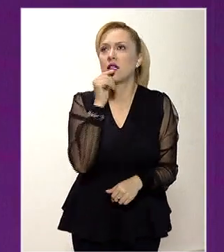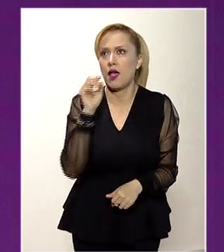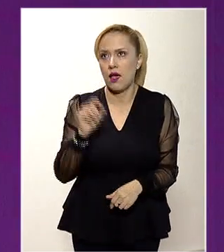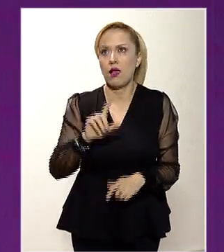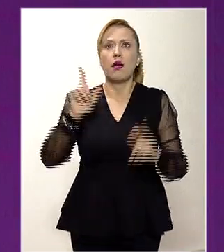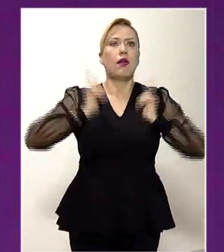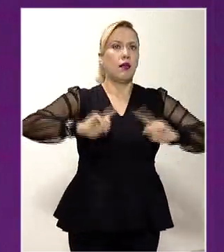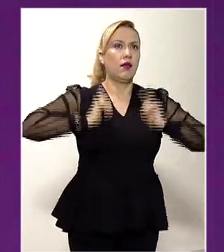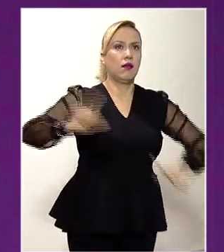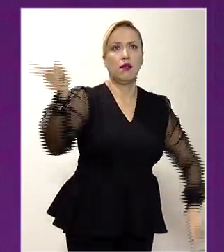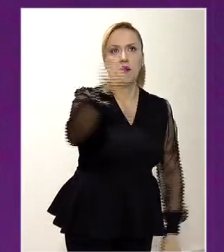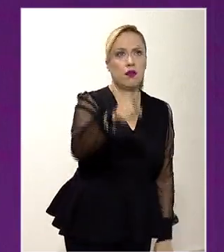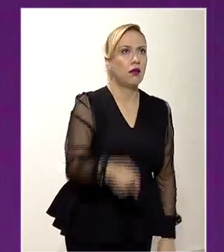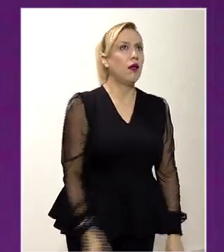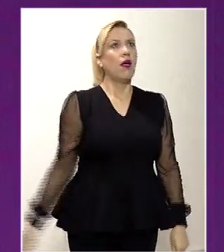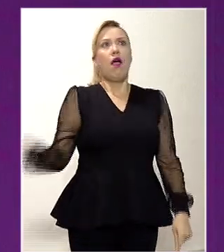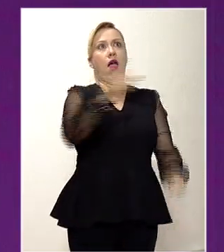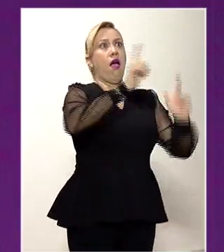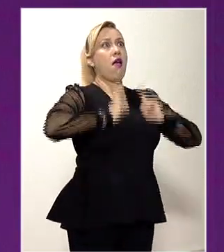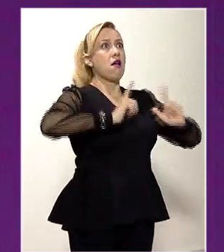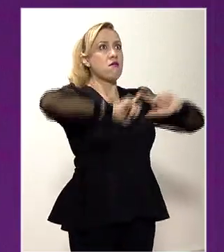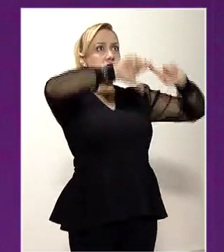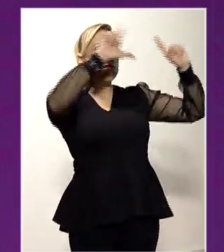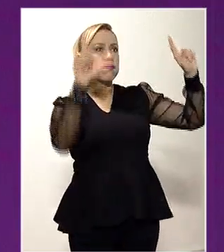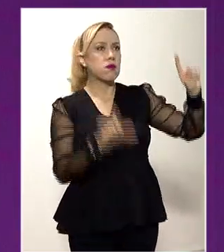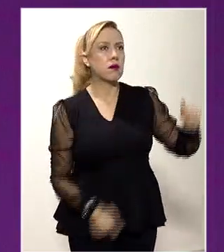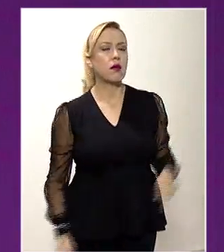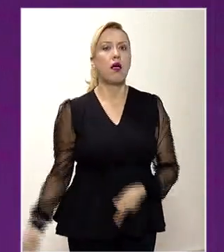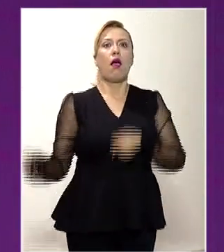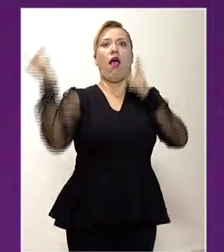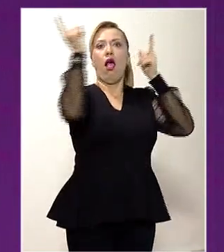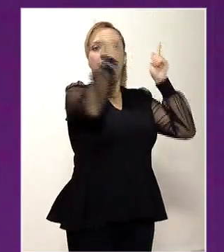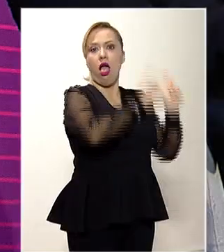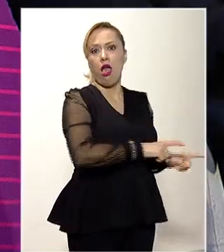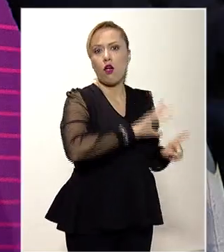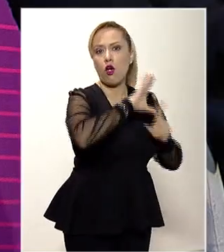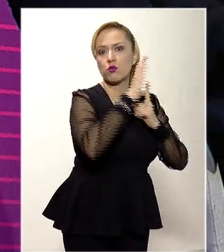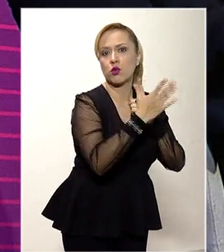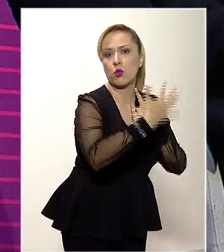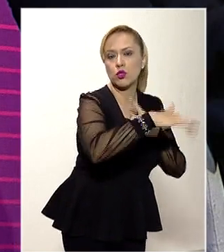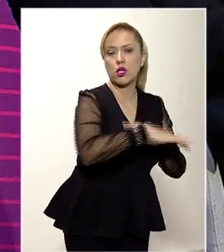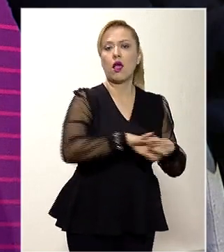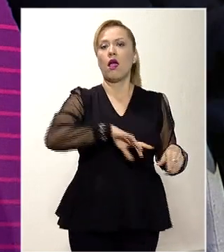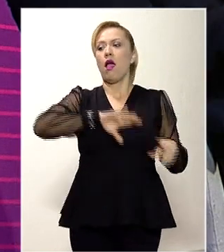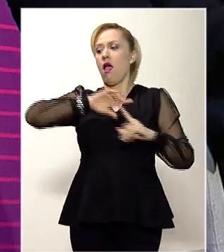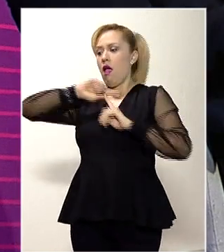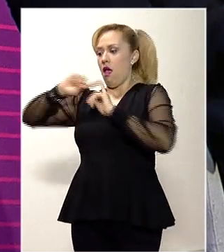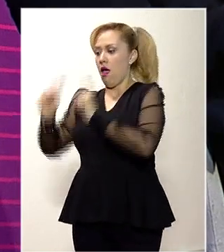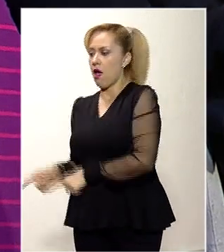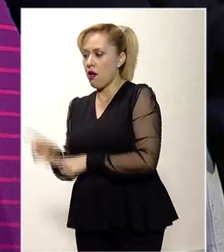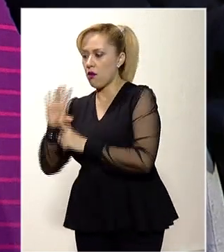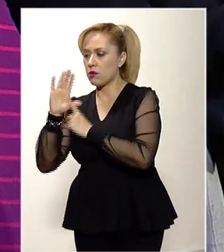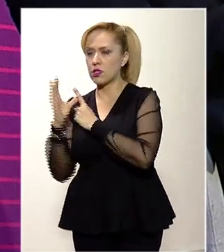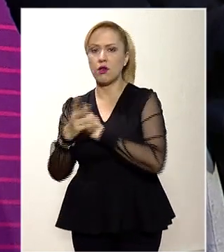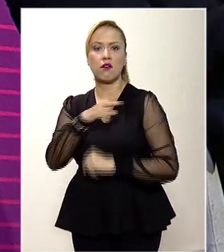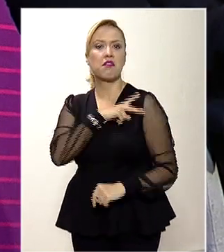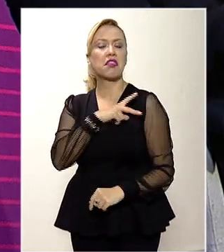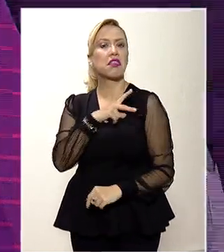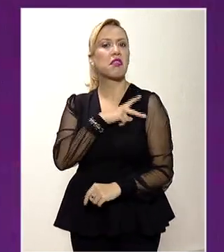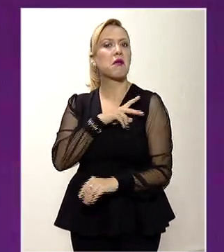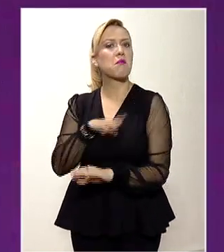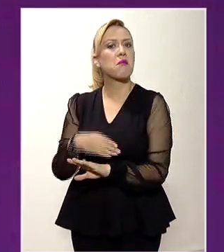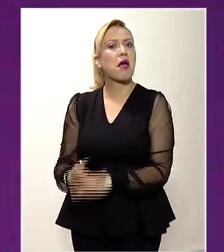trajera la Fiscalía General, pues tiene caso ahí, en la CNDH, ahora comisiones de búsqueda, comisión de víctimas, tienen expedientes en todos lados y nadie les resuelve